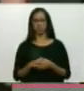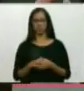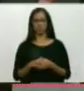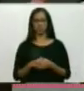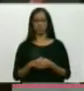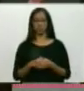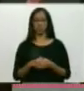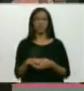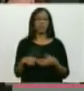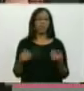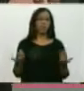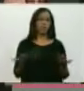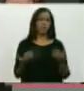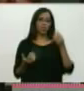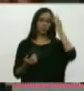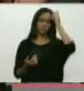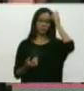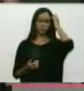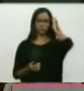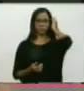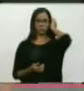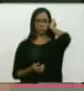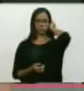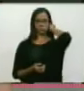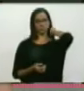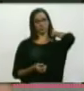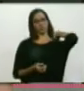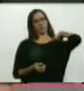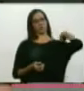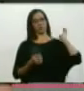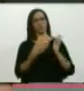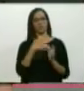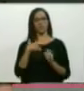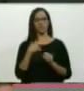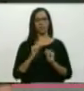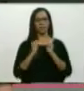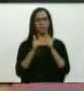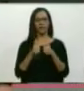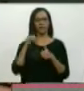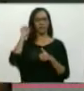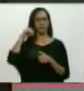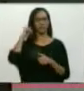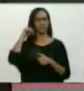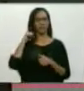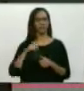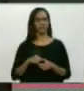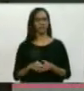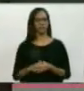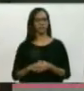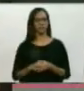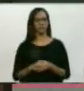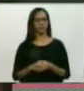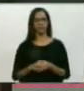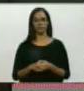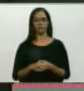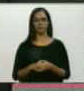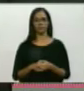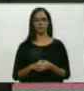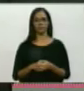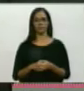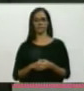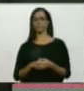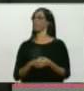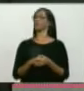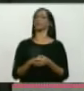¿Y cuál es el problema? ¿Qué es lo que ha pasado? Yo quiero empezar con este videito. No, vamos. No, dale. Es